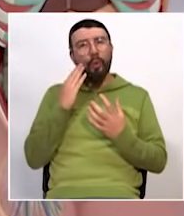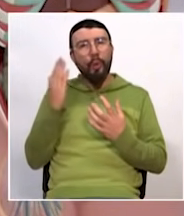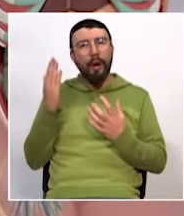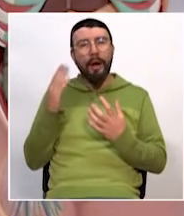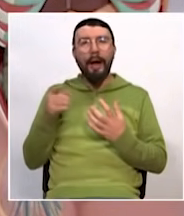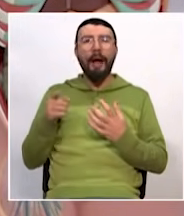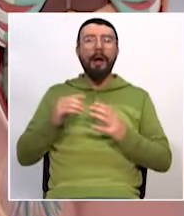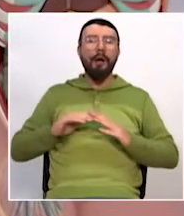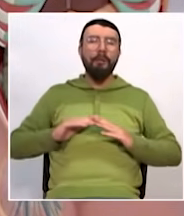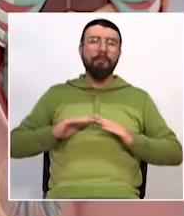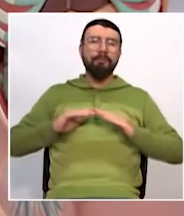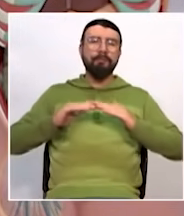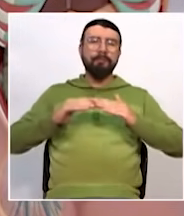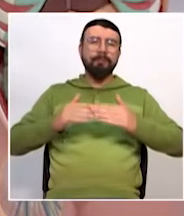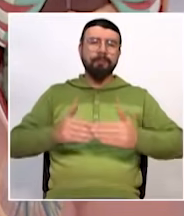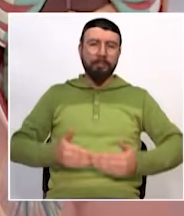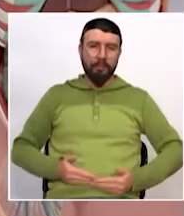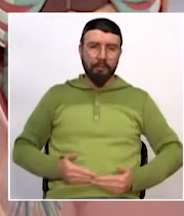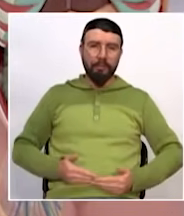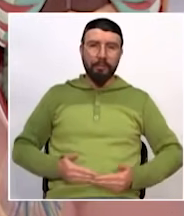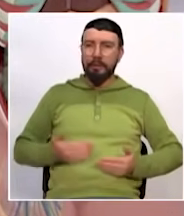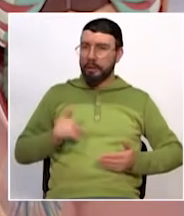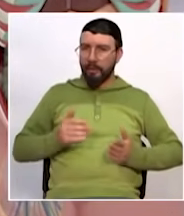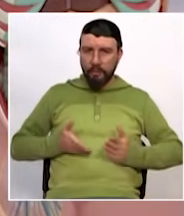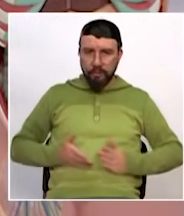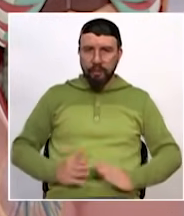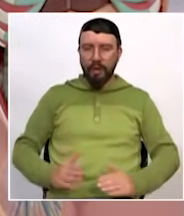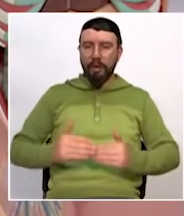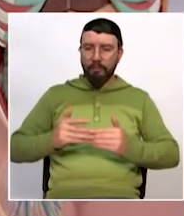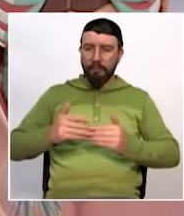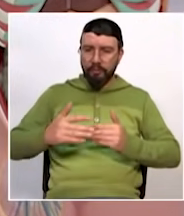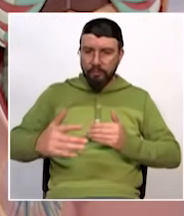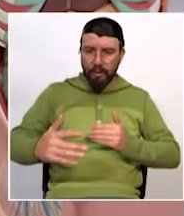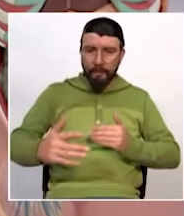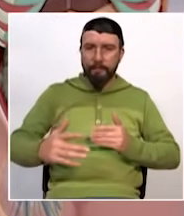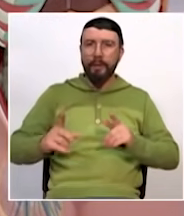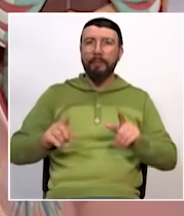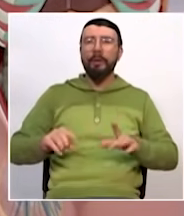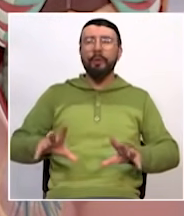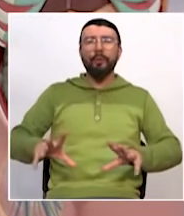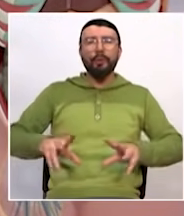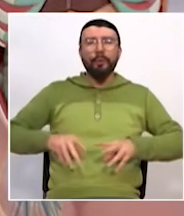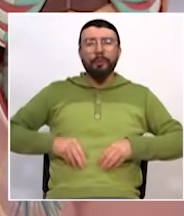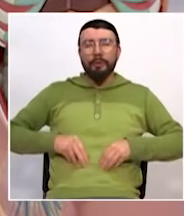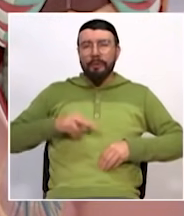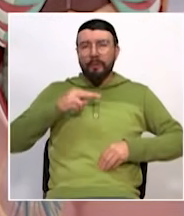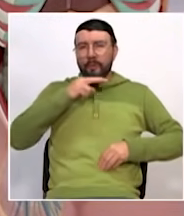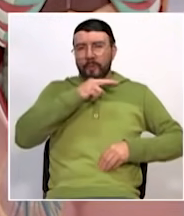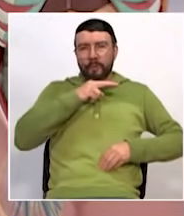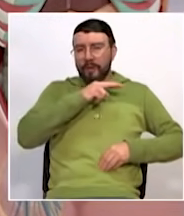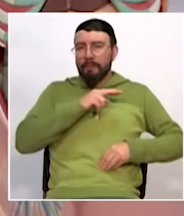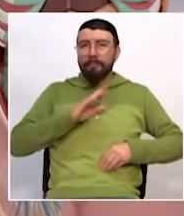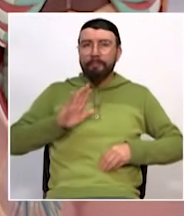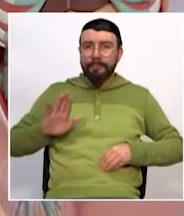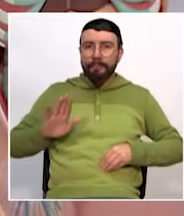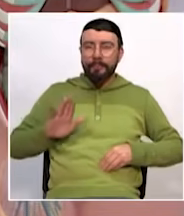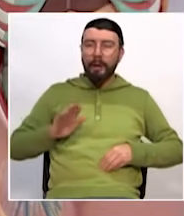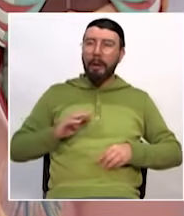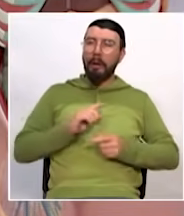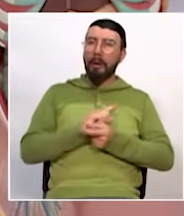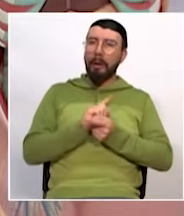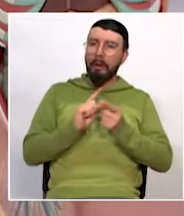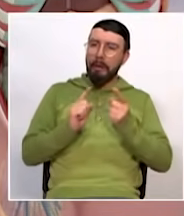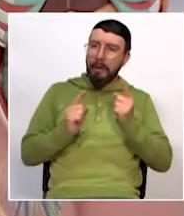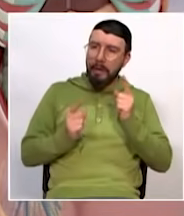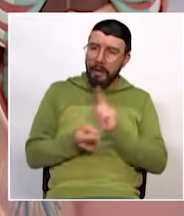en el postparto y en la menopausia o sea estos cambios hormonales facilitan y favorecen